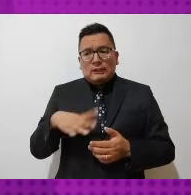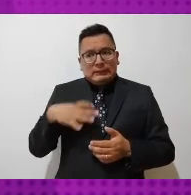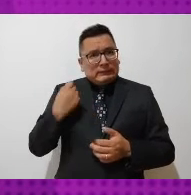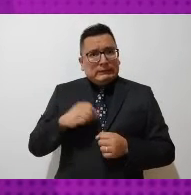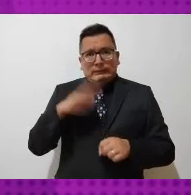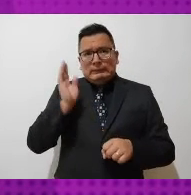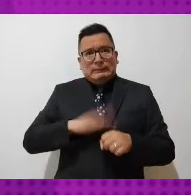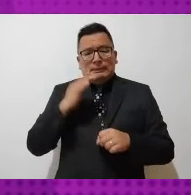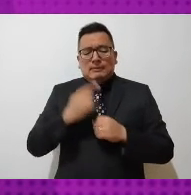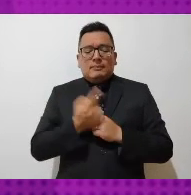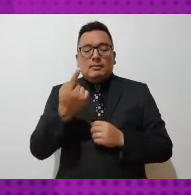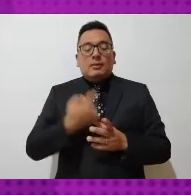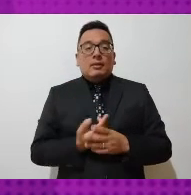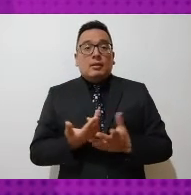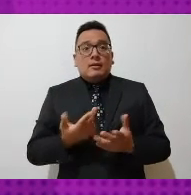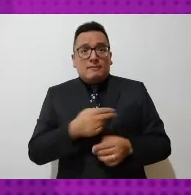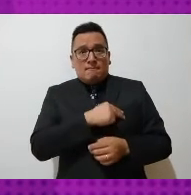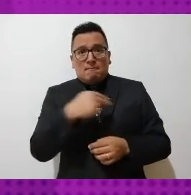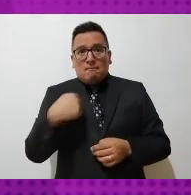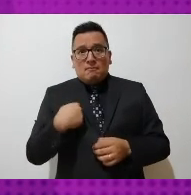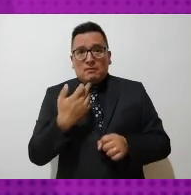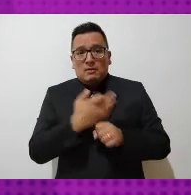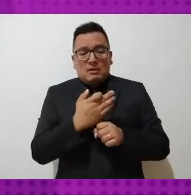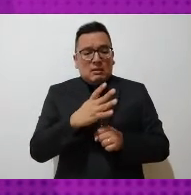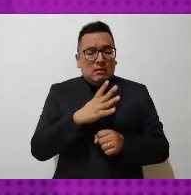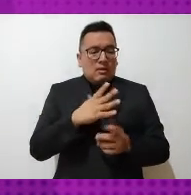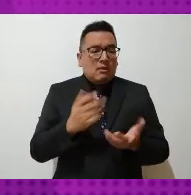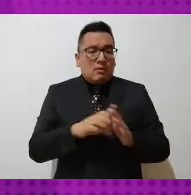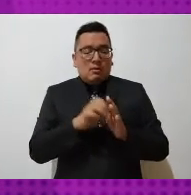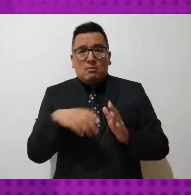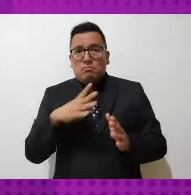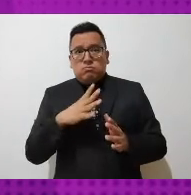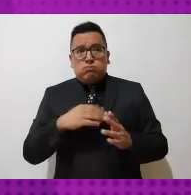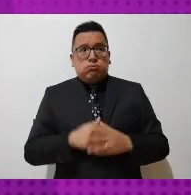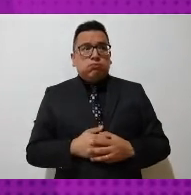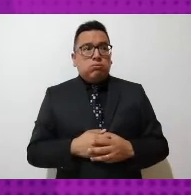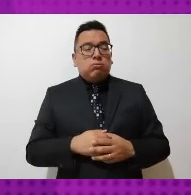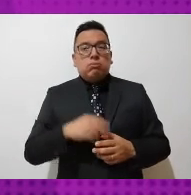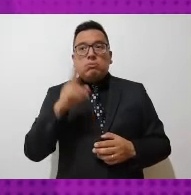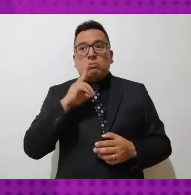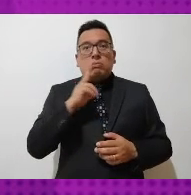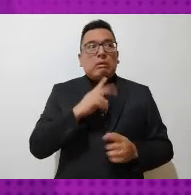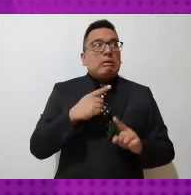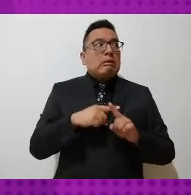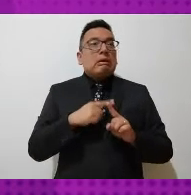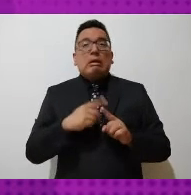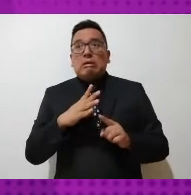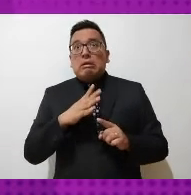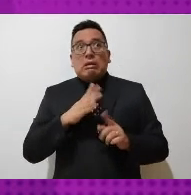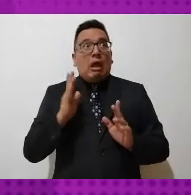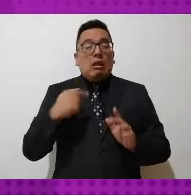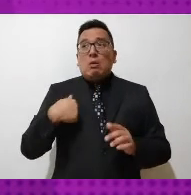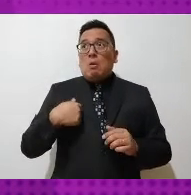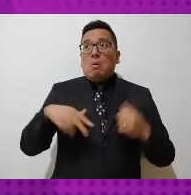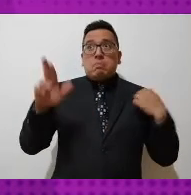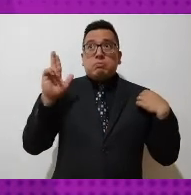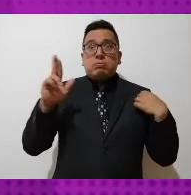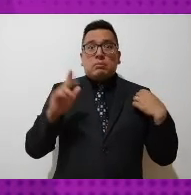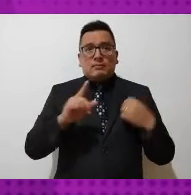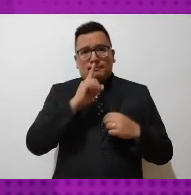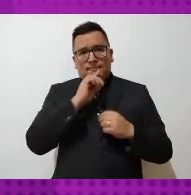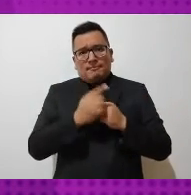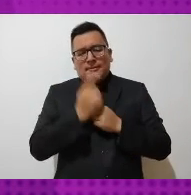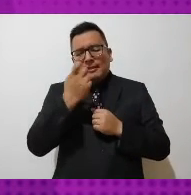arriba. Realmente no tenemos una autoascripción calificada como personas de la diversidad sexual, en primer lugar, porque